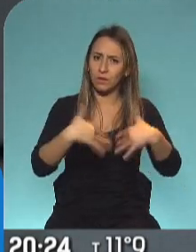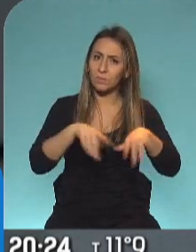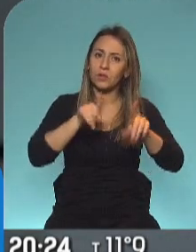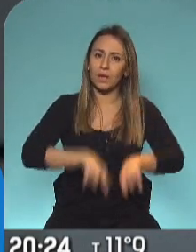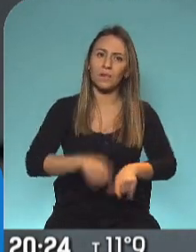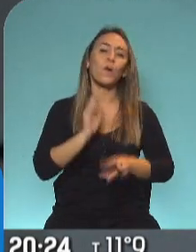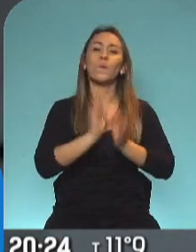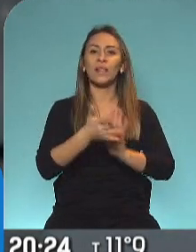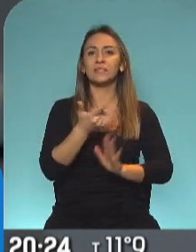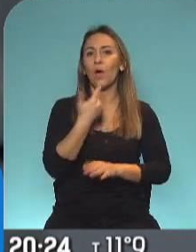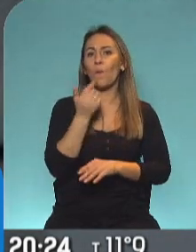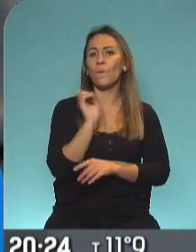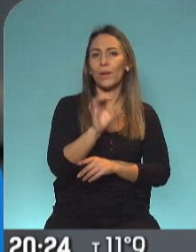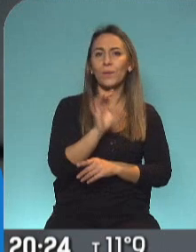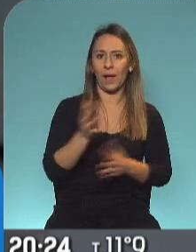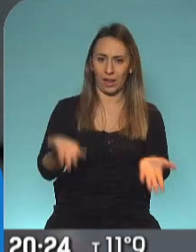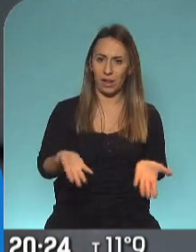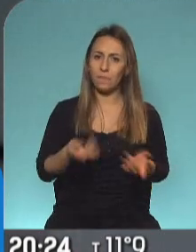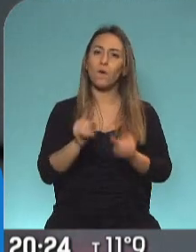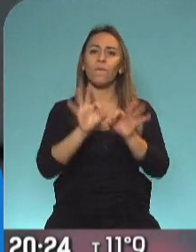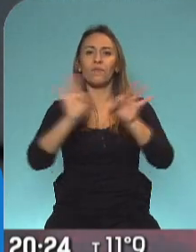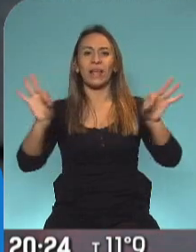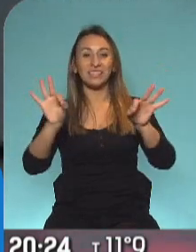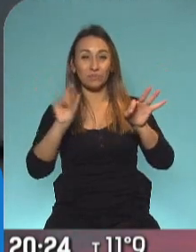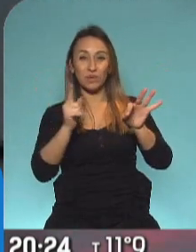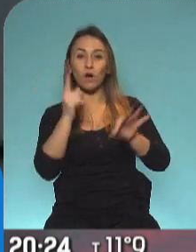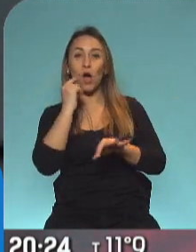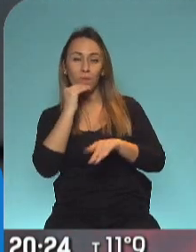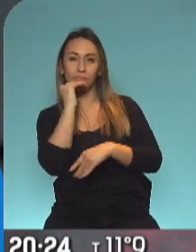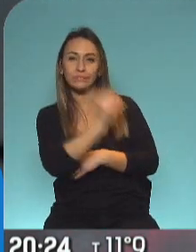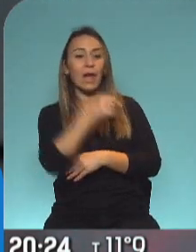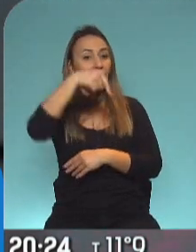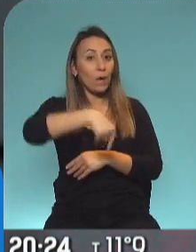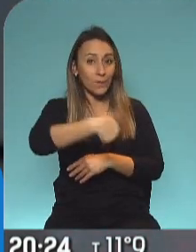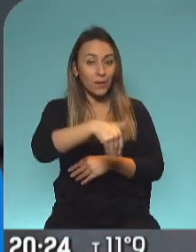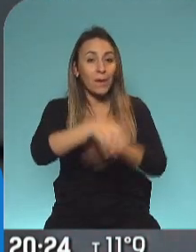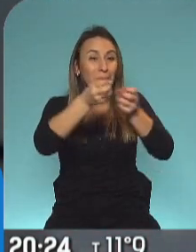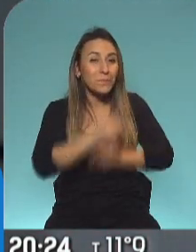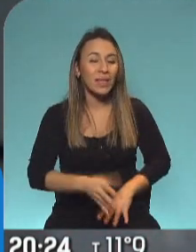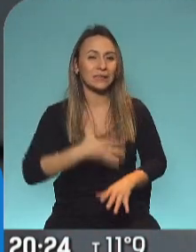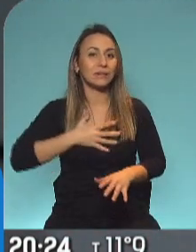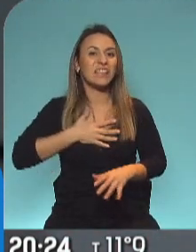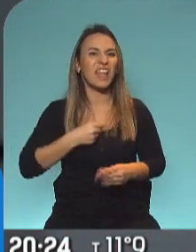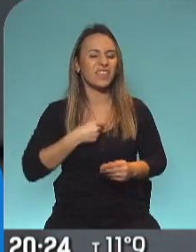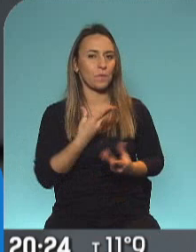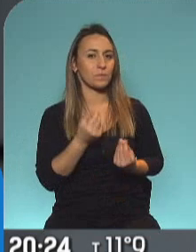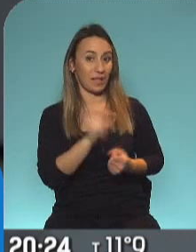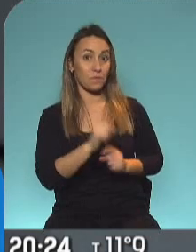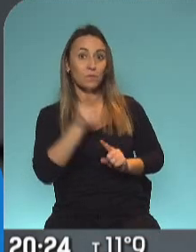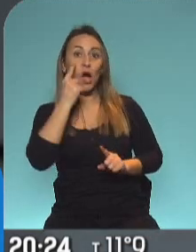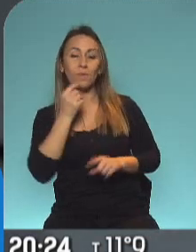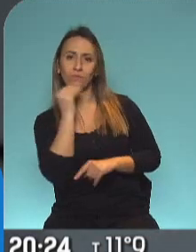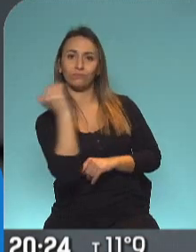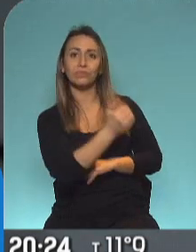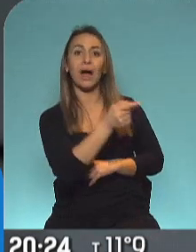verbal, donde hasta escuchamos esta frase de "ahora vas a empezar a tener miedo", dicha por un manifestante a un periodista. Y me